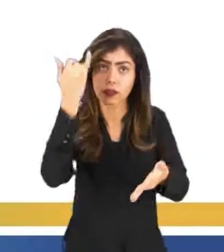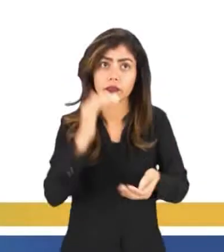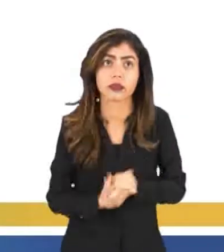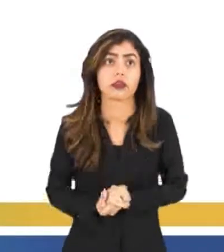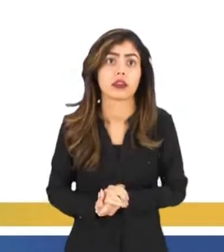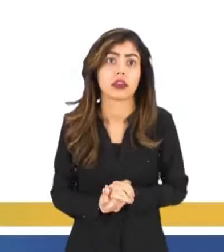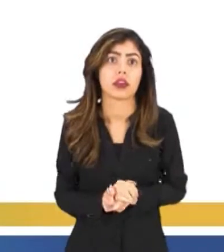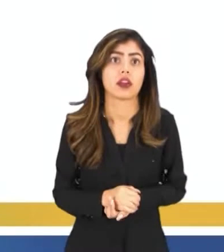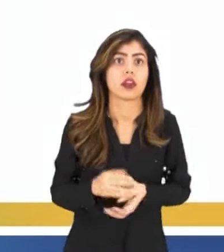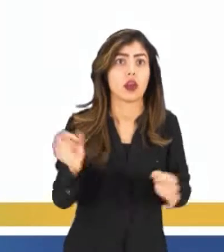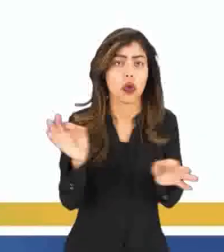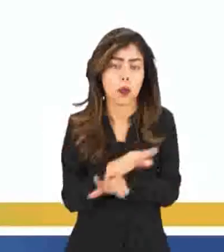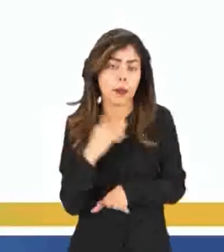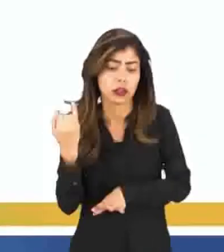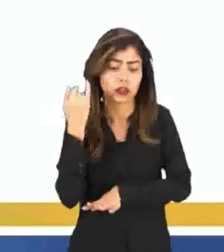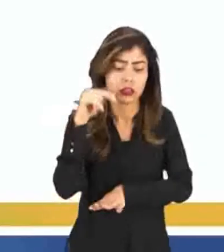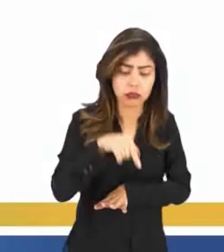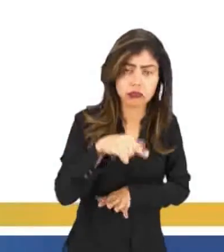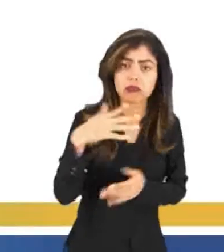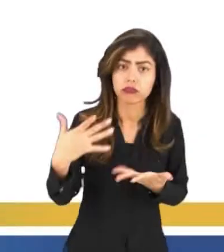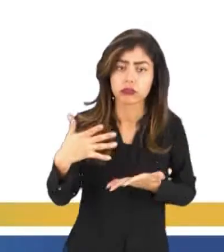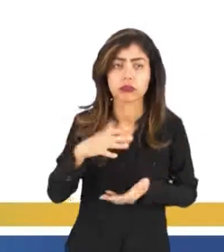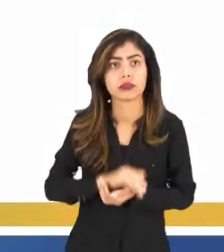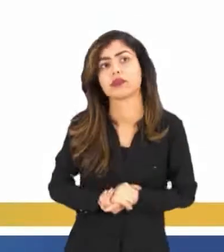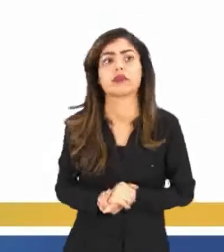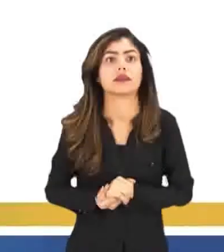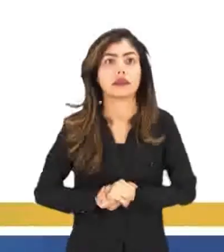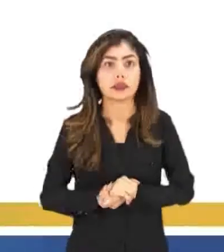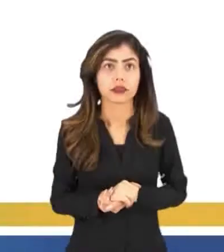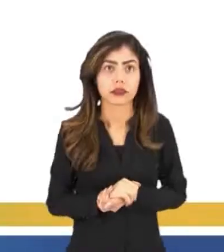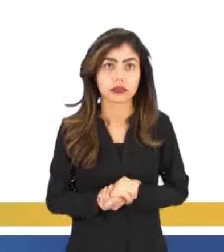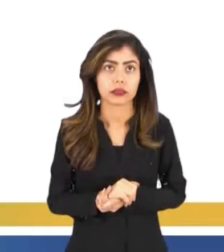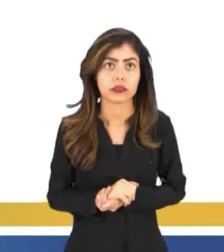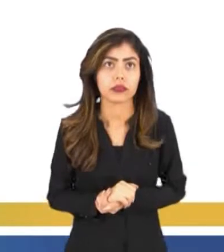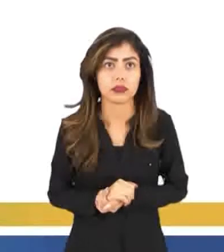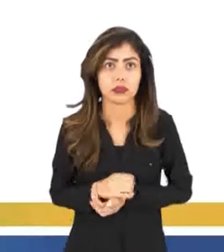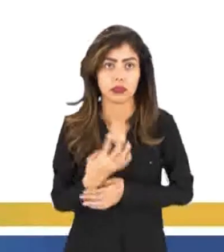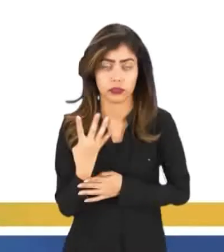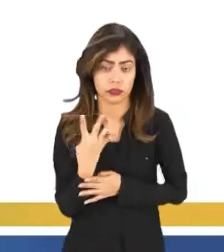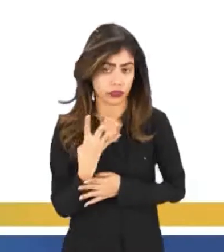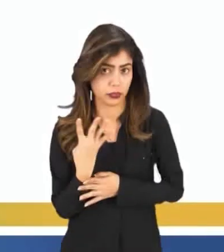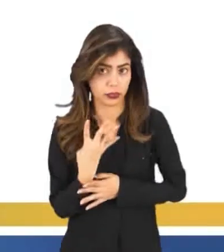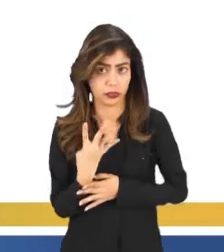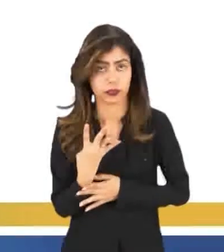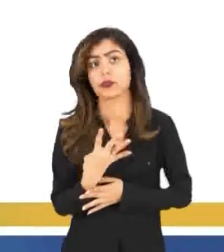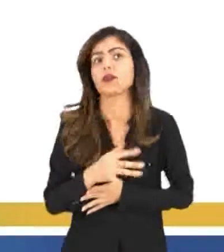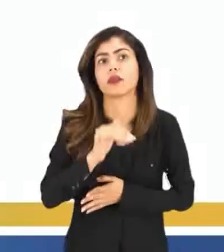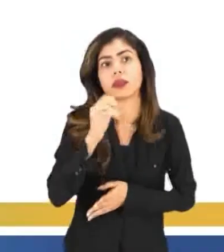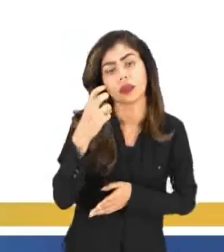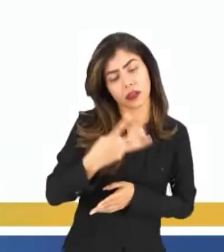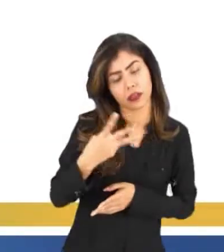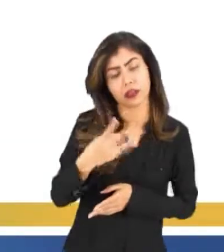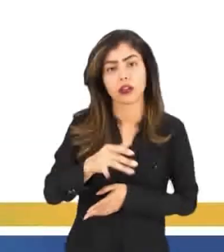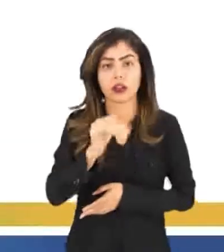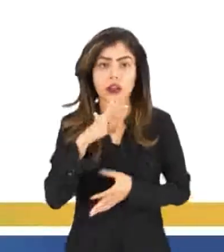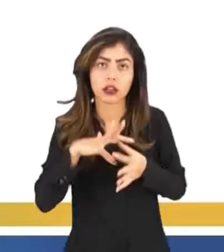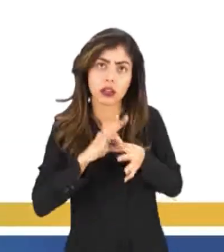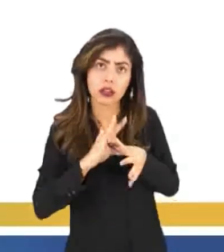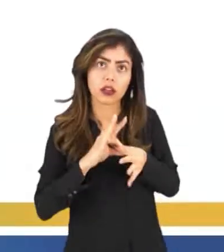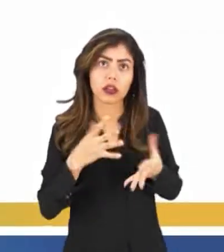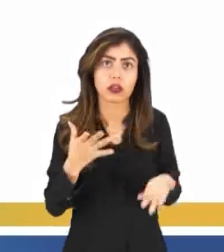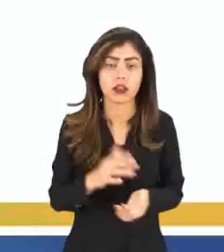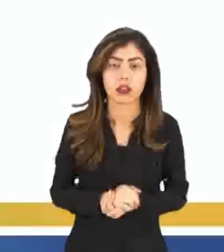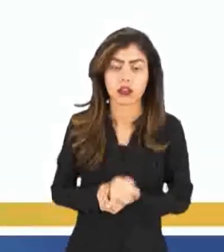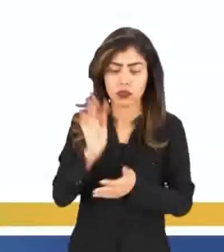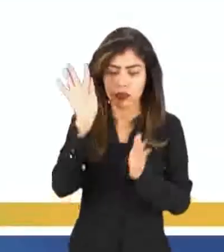oye el objetivo principal de un propósito de s son